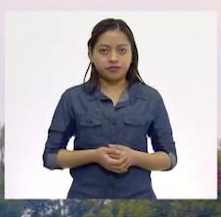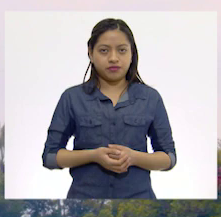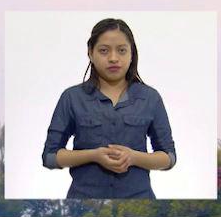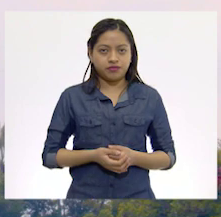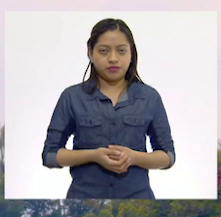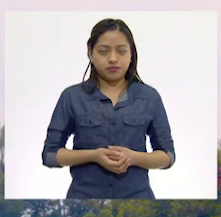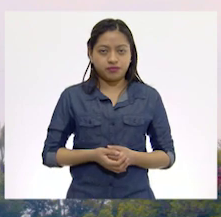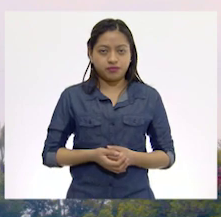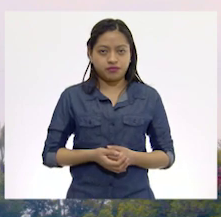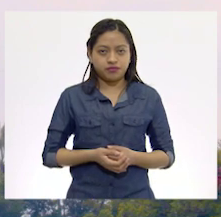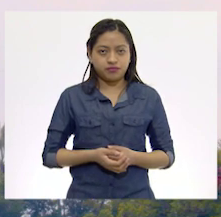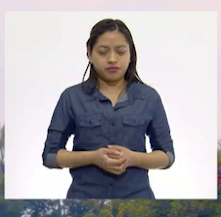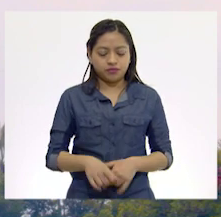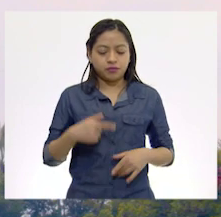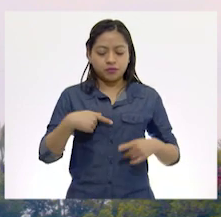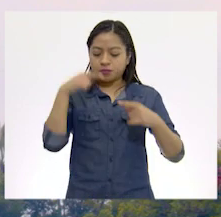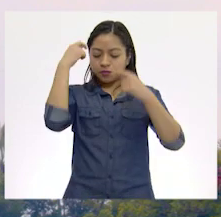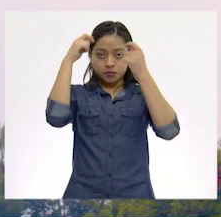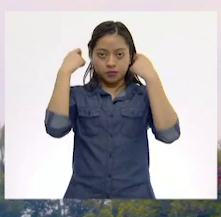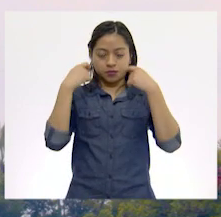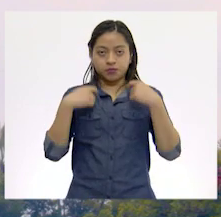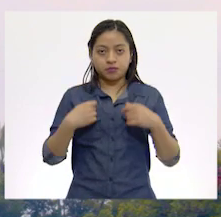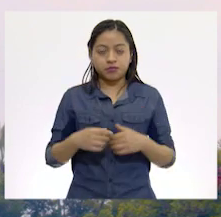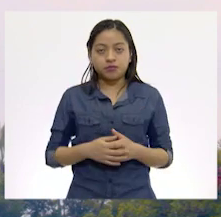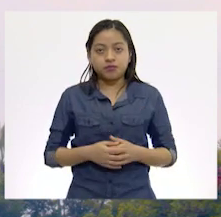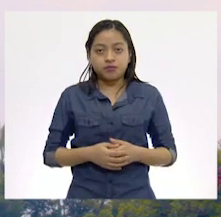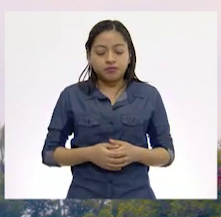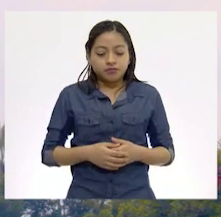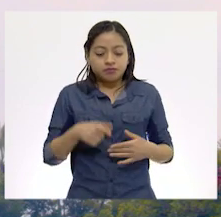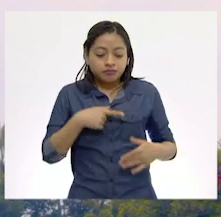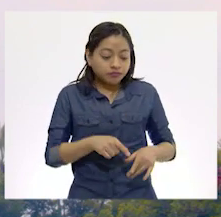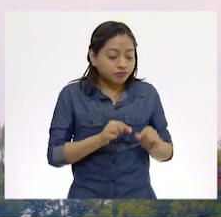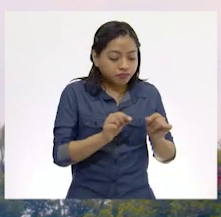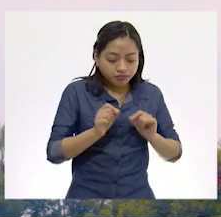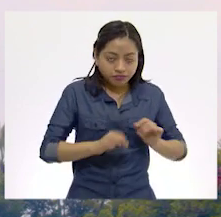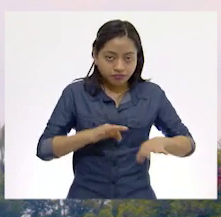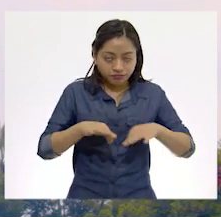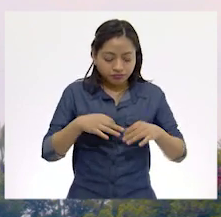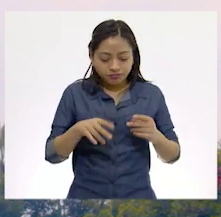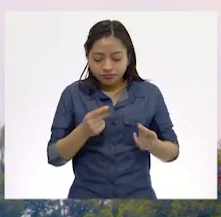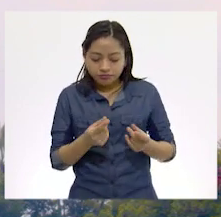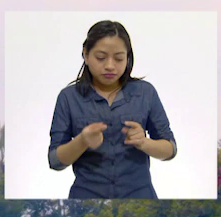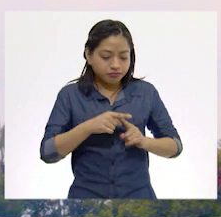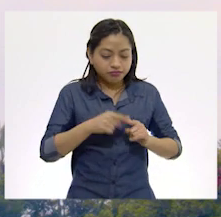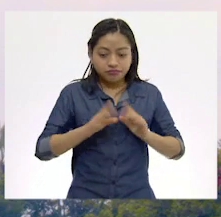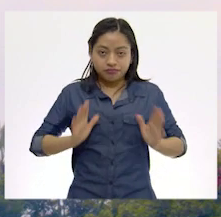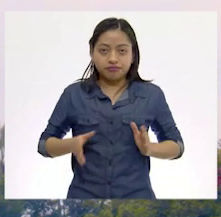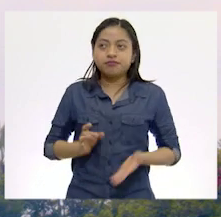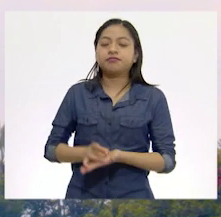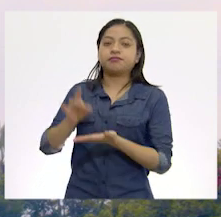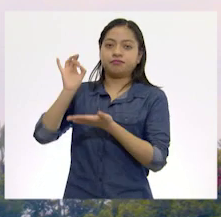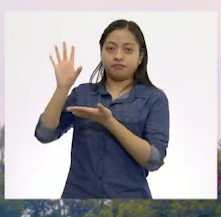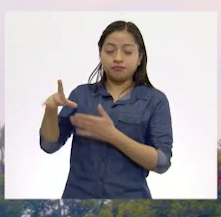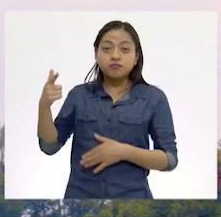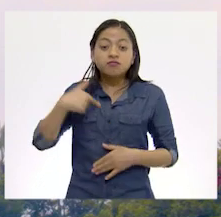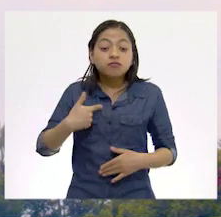el mantenerlos presentables y mandárselos a los profesores correspondientes. Esto lo logré con esfuerzo, tiempo